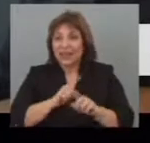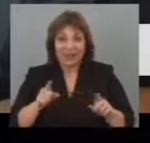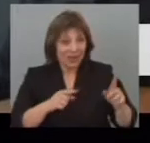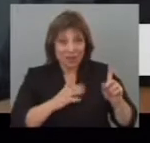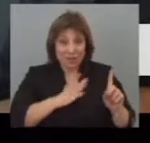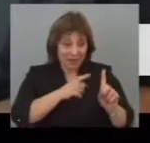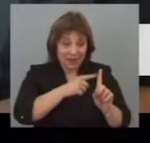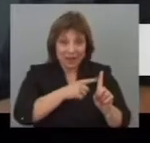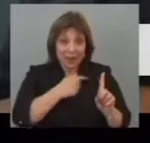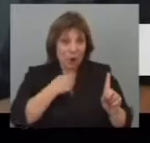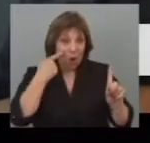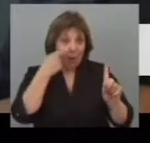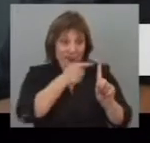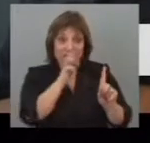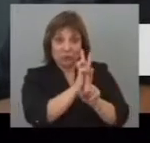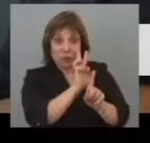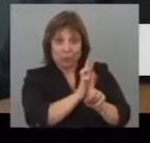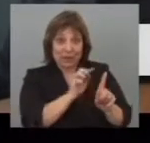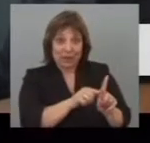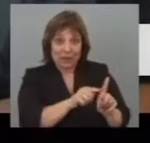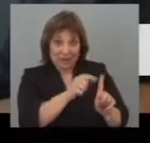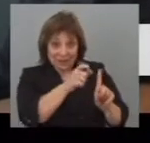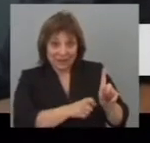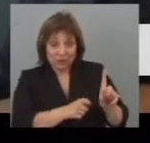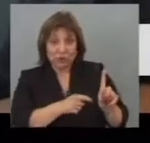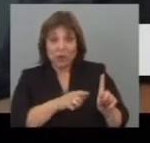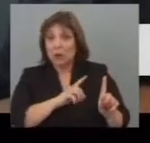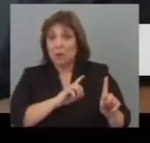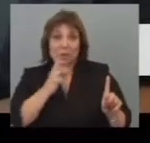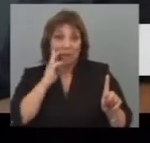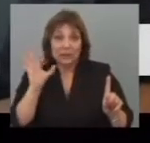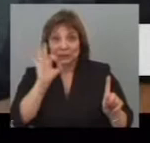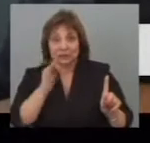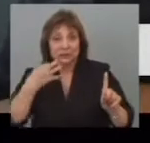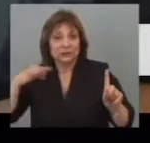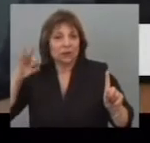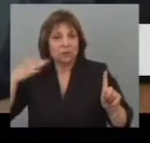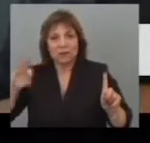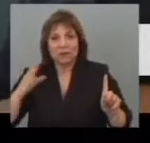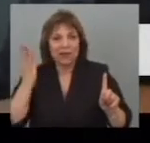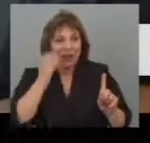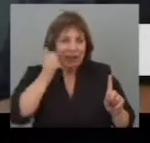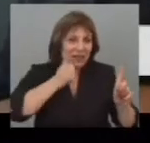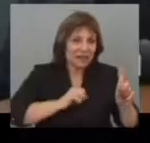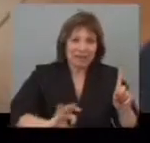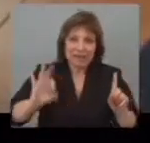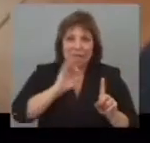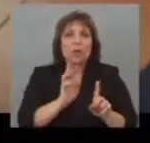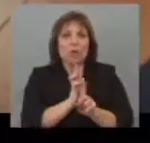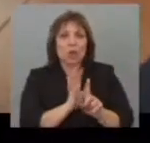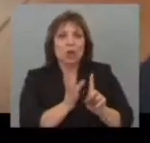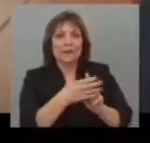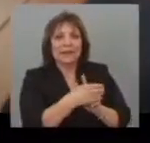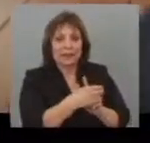que es nuestro objetivo protegerle y que no les pase nada, ha tenido ningún tipo de agresión o lesión y han sido protegidas.